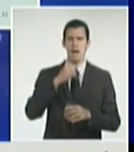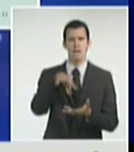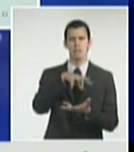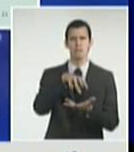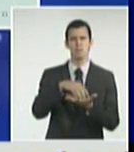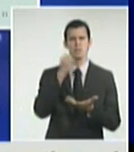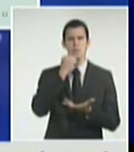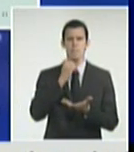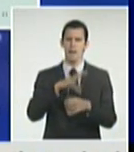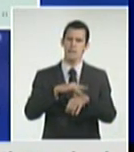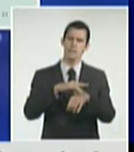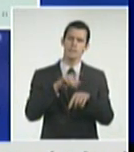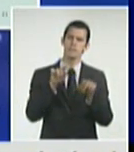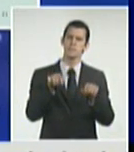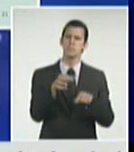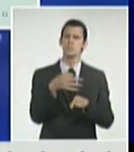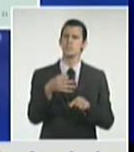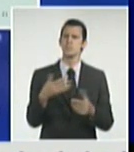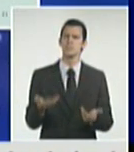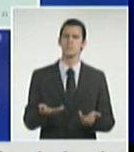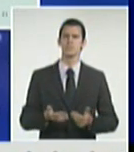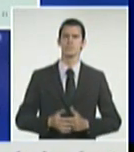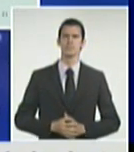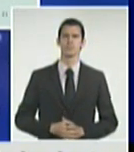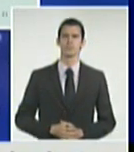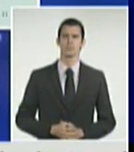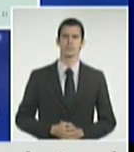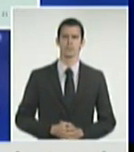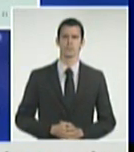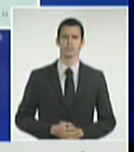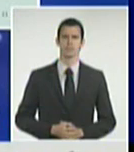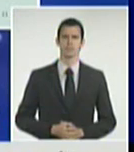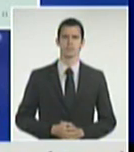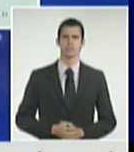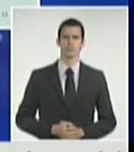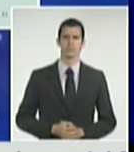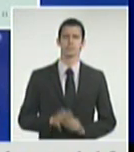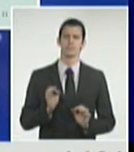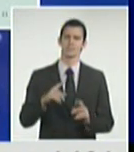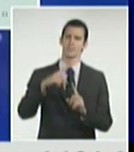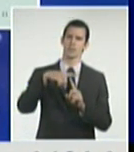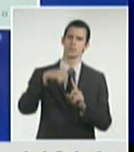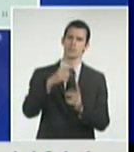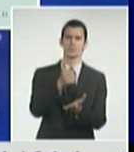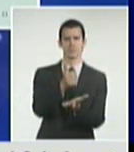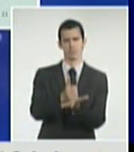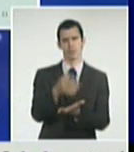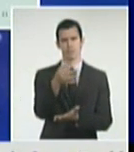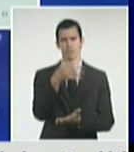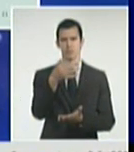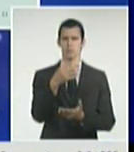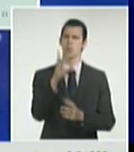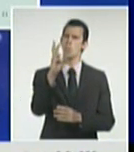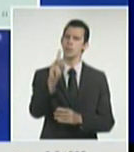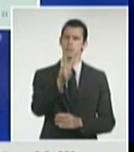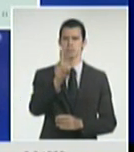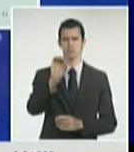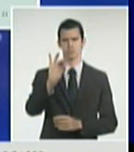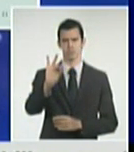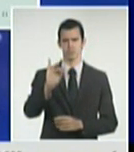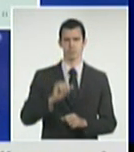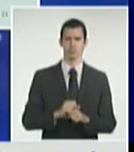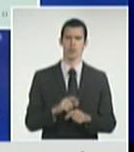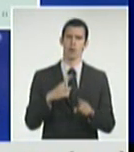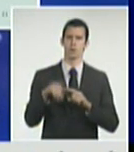mayor ayer, que además cómo se ha comportado en el municipio de Las Tunas con 207 y Colombia